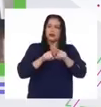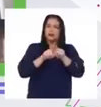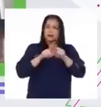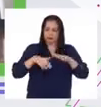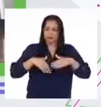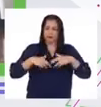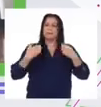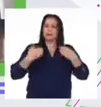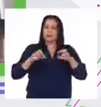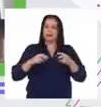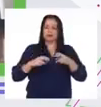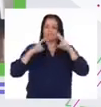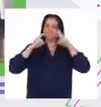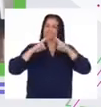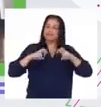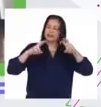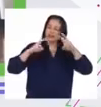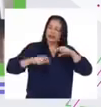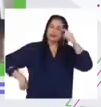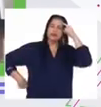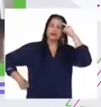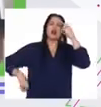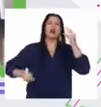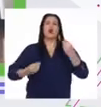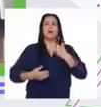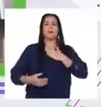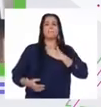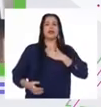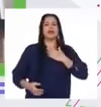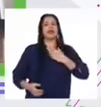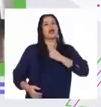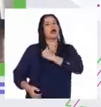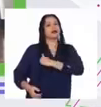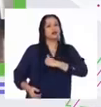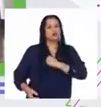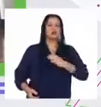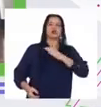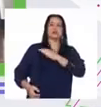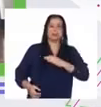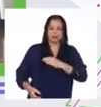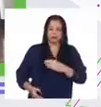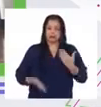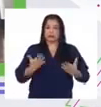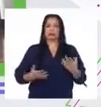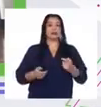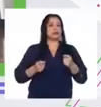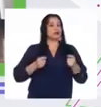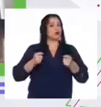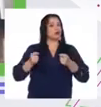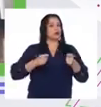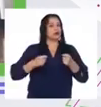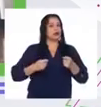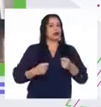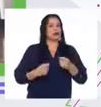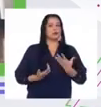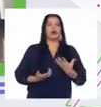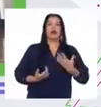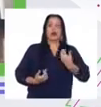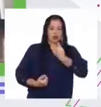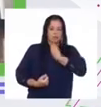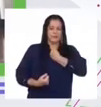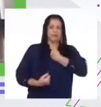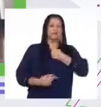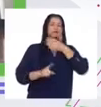analizar cómo es que debemos comportarnos y quizás frenarnos un poco, observar